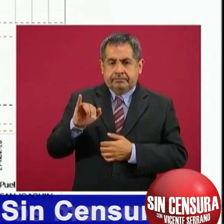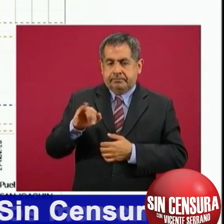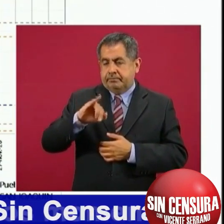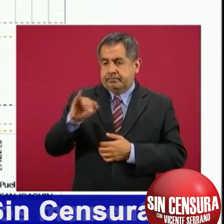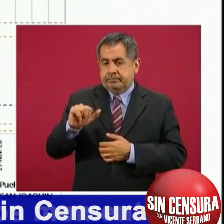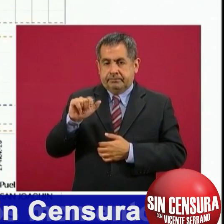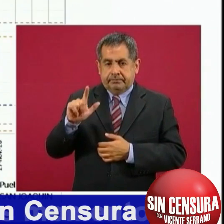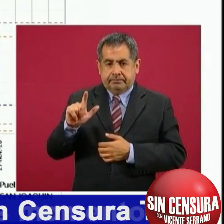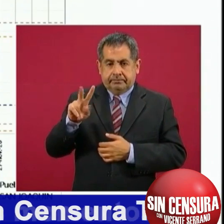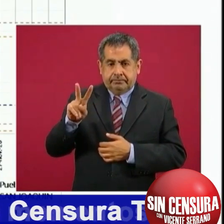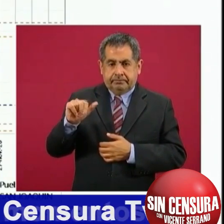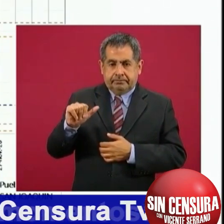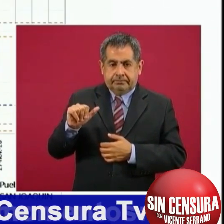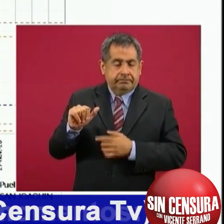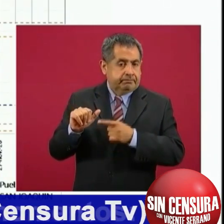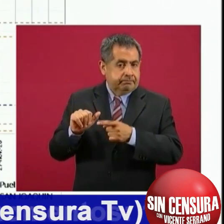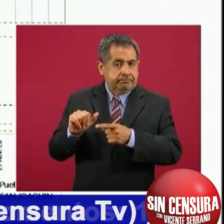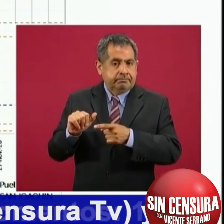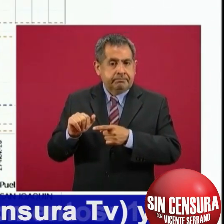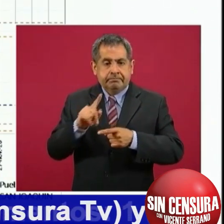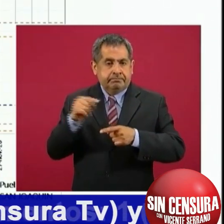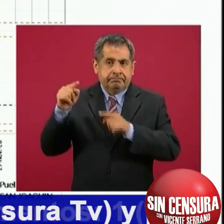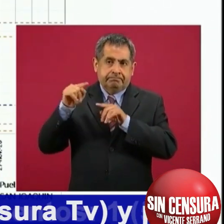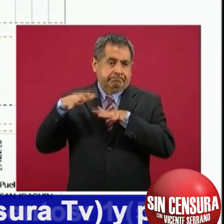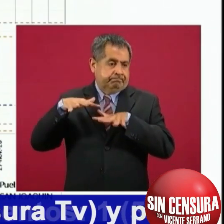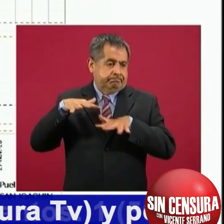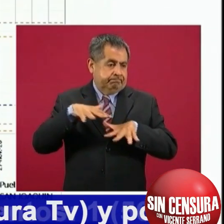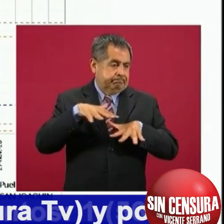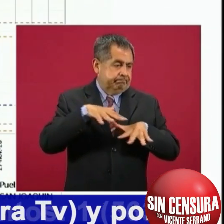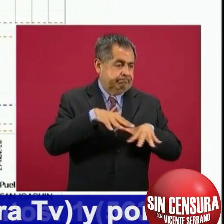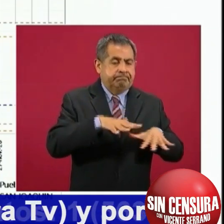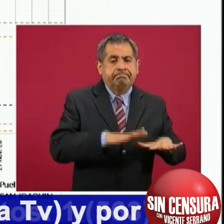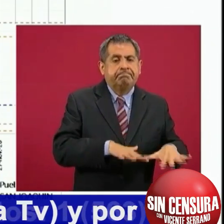y se estanca el agua en las zonas bajas.